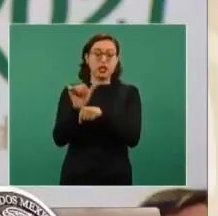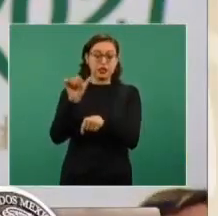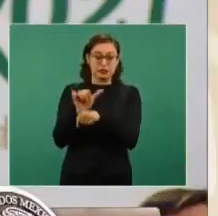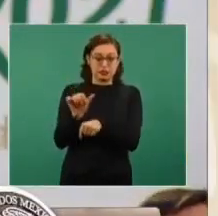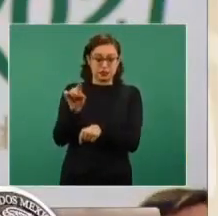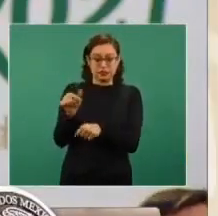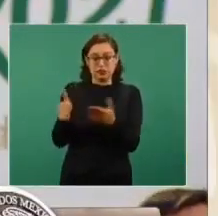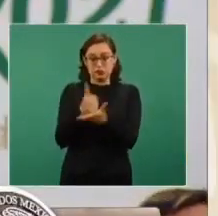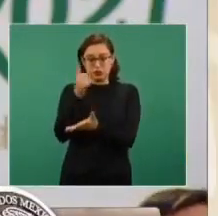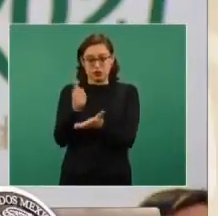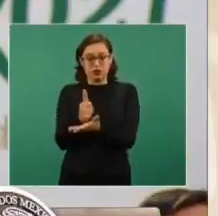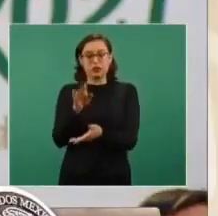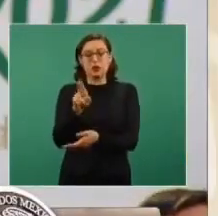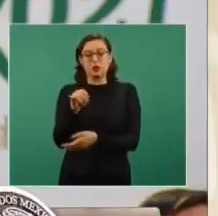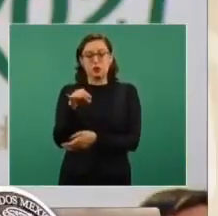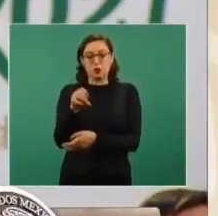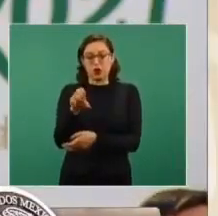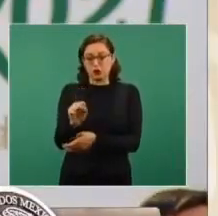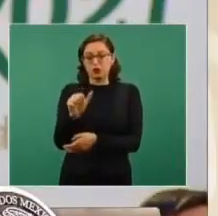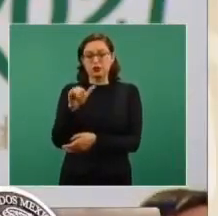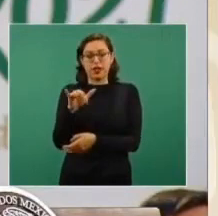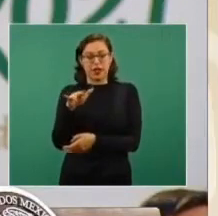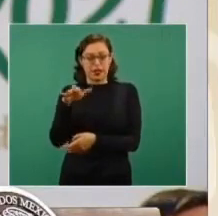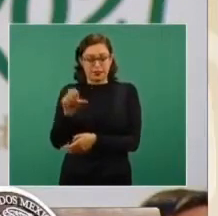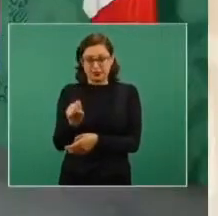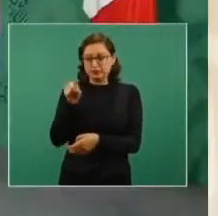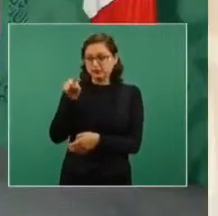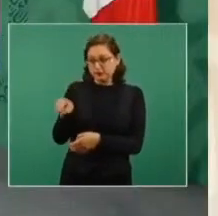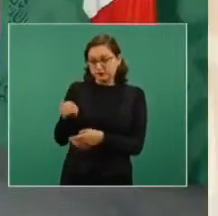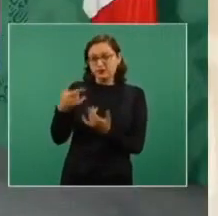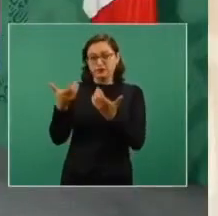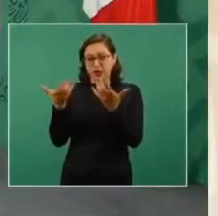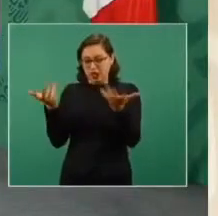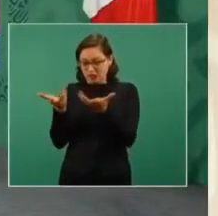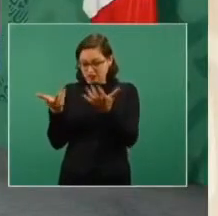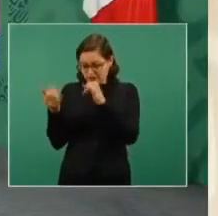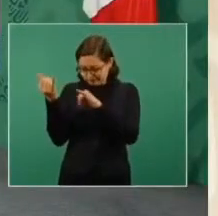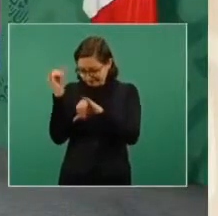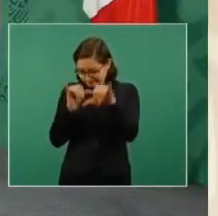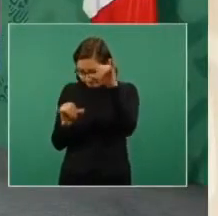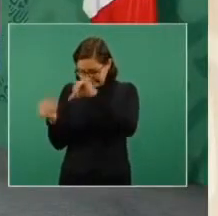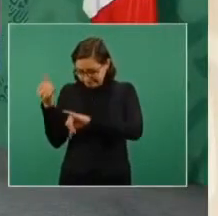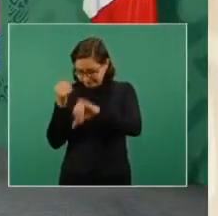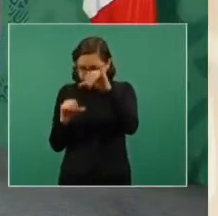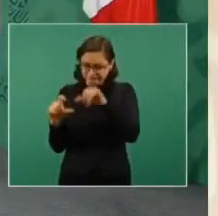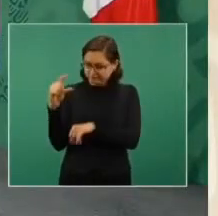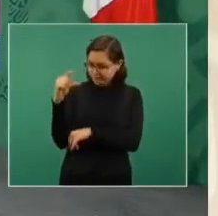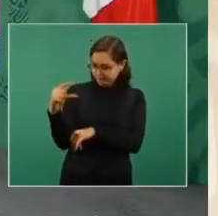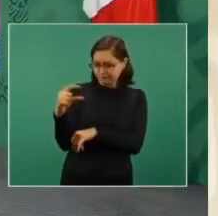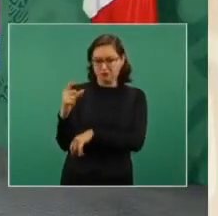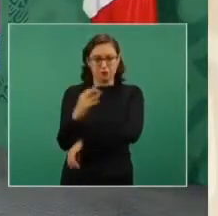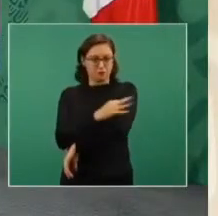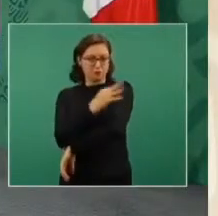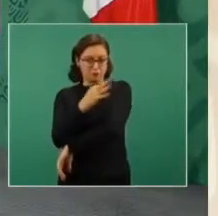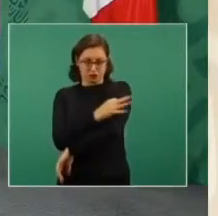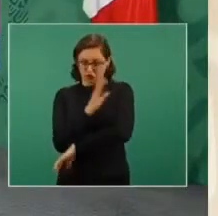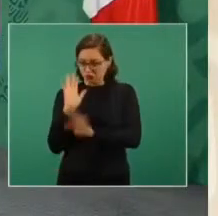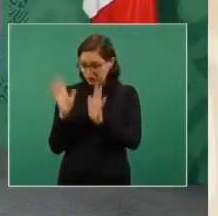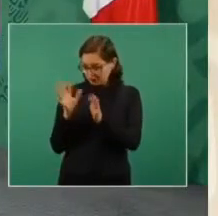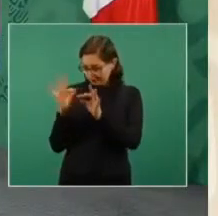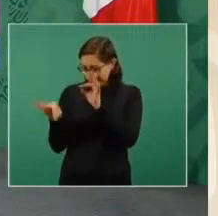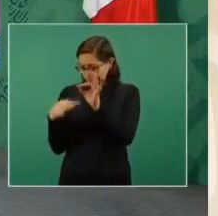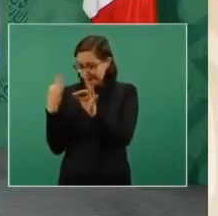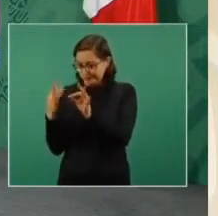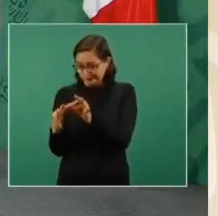la sustancia o el principio activo de la vacuna y que en México se hiciera el